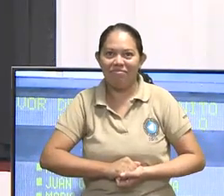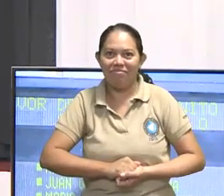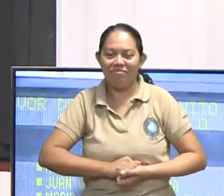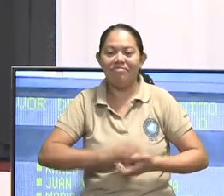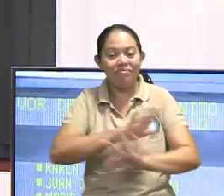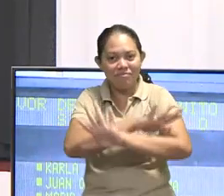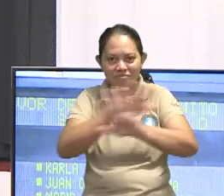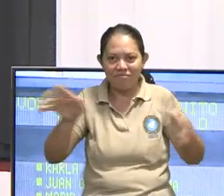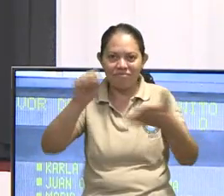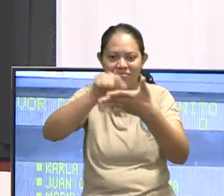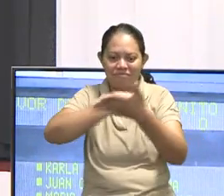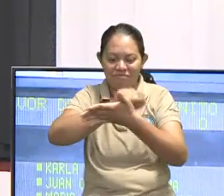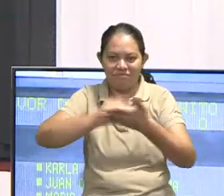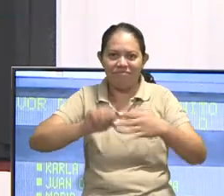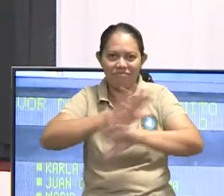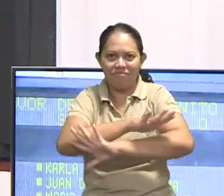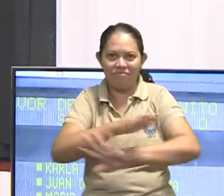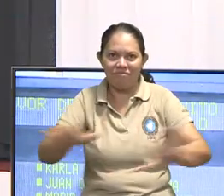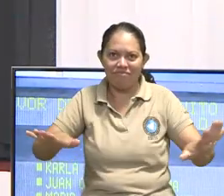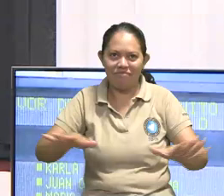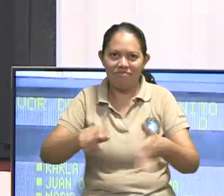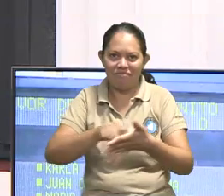Se cierra la votación.